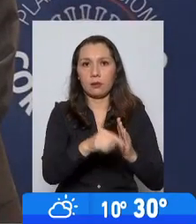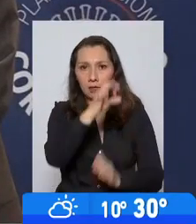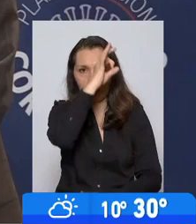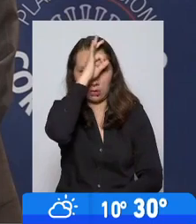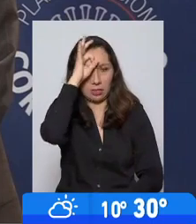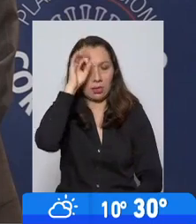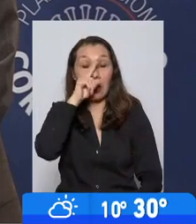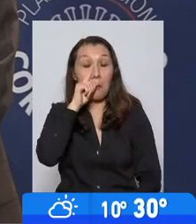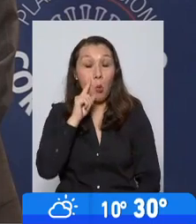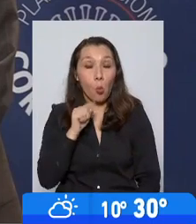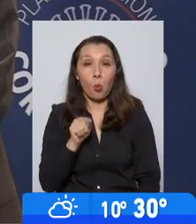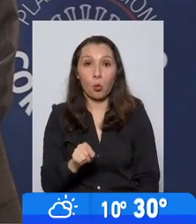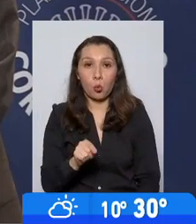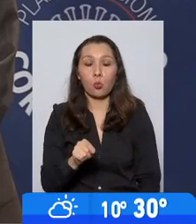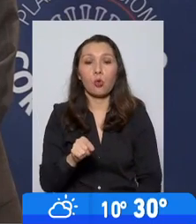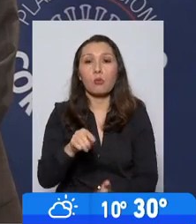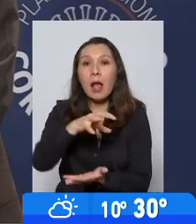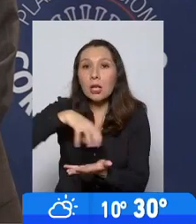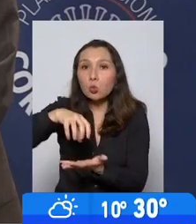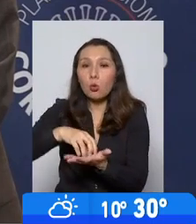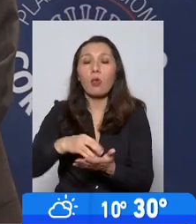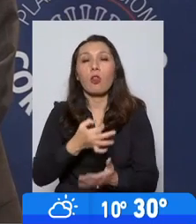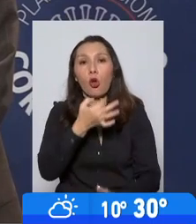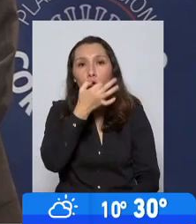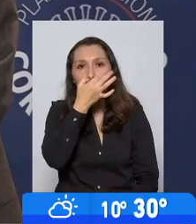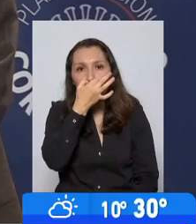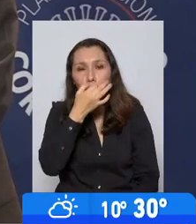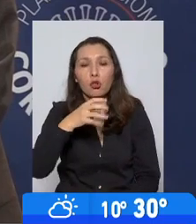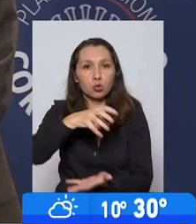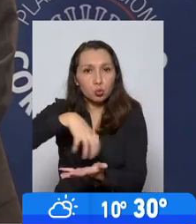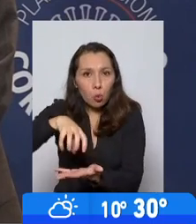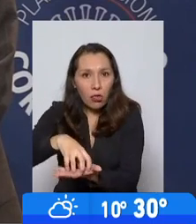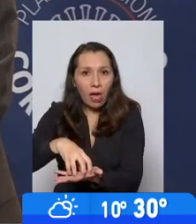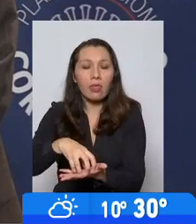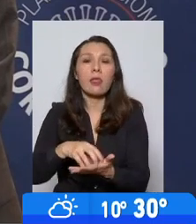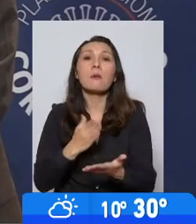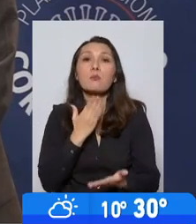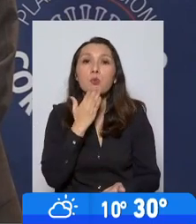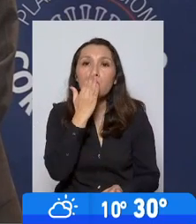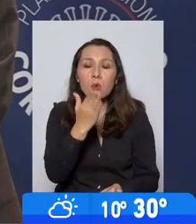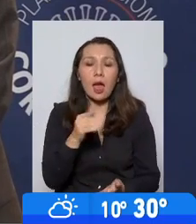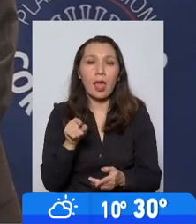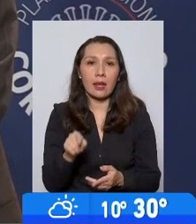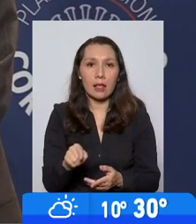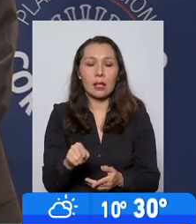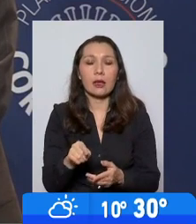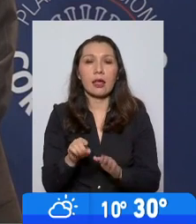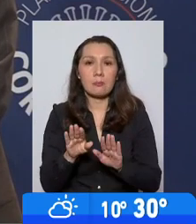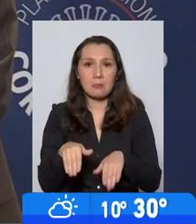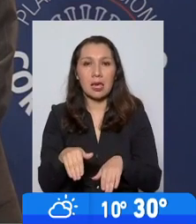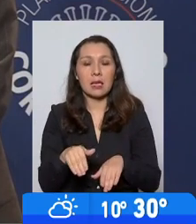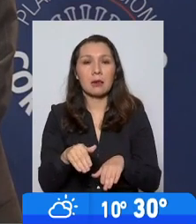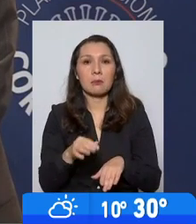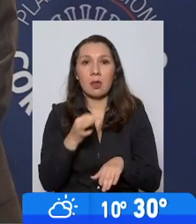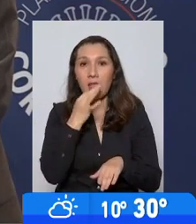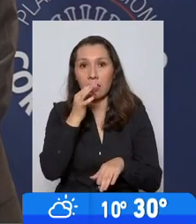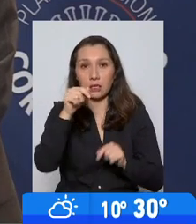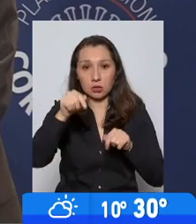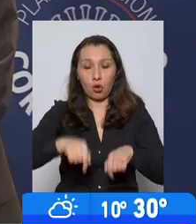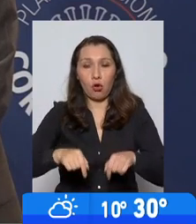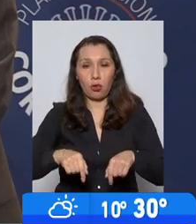Temuco urbano, Osorno urbano, Punta Arenas, tal como está hoy